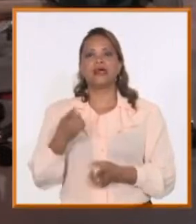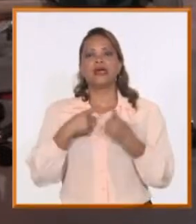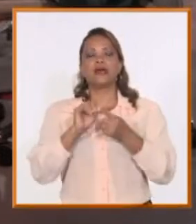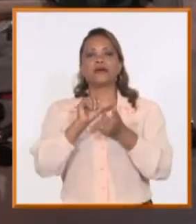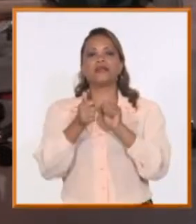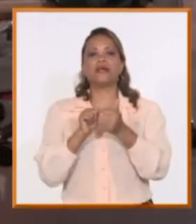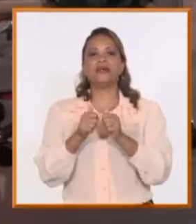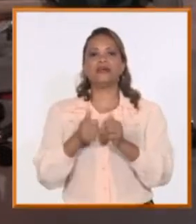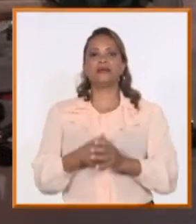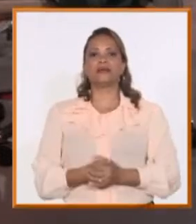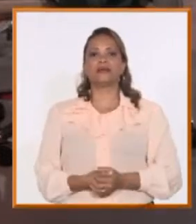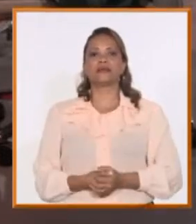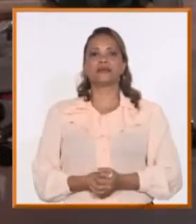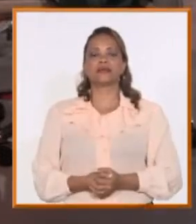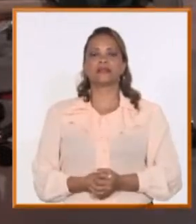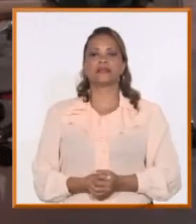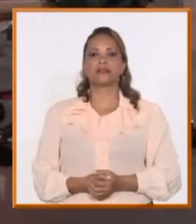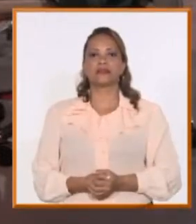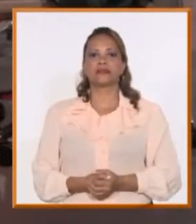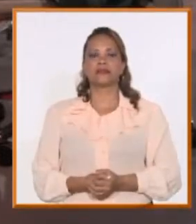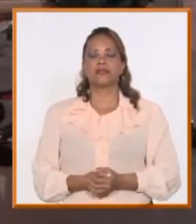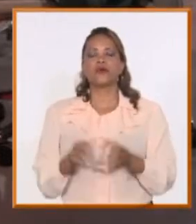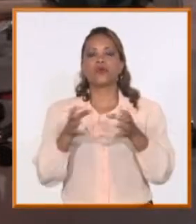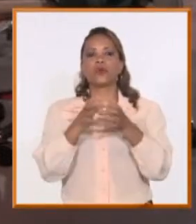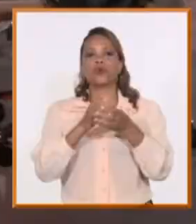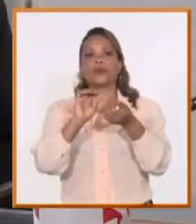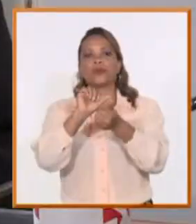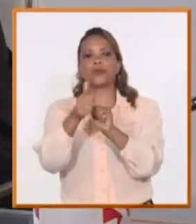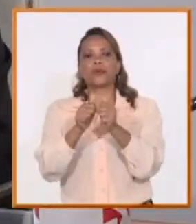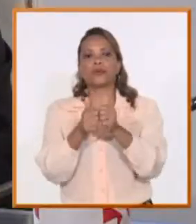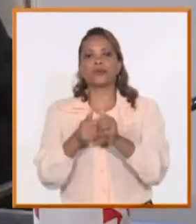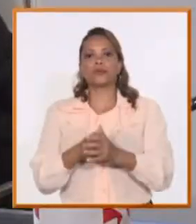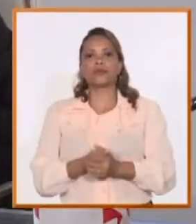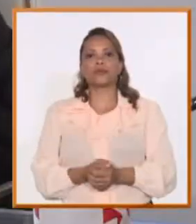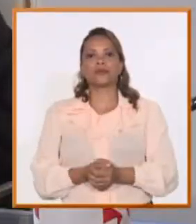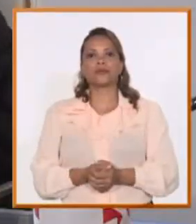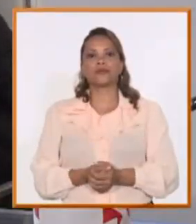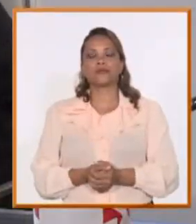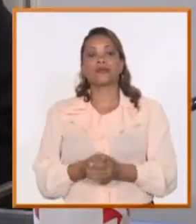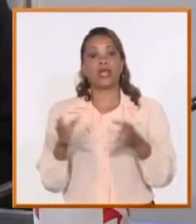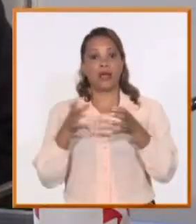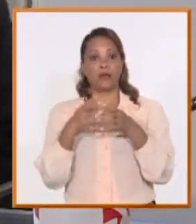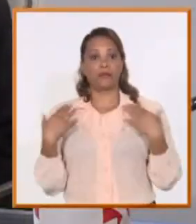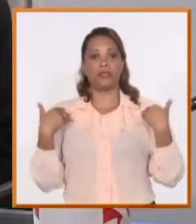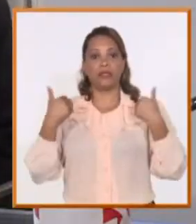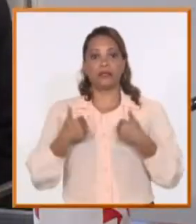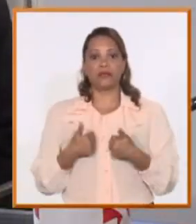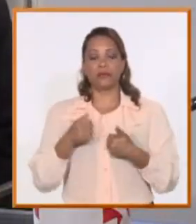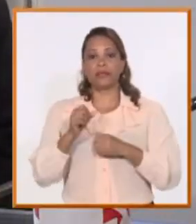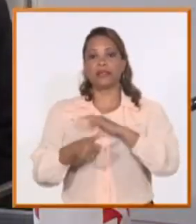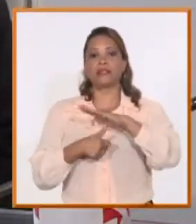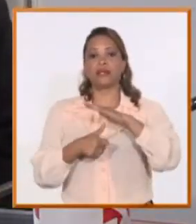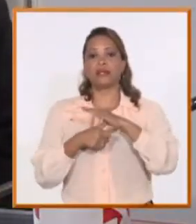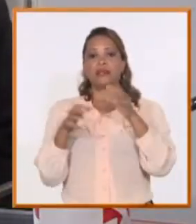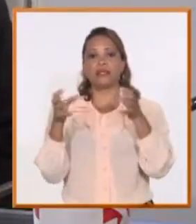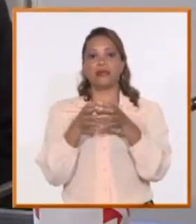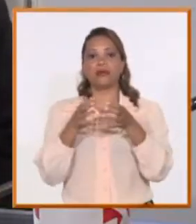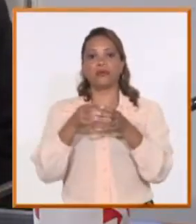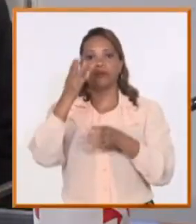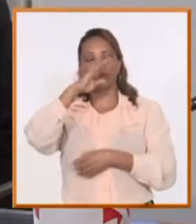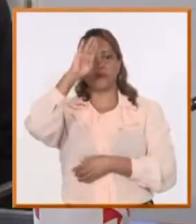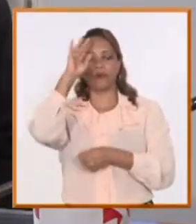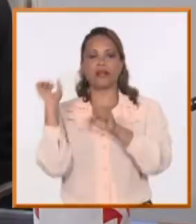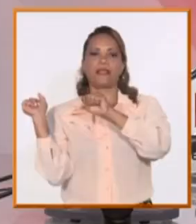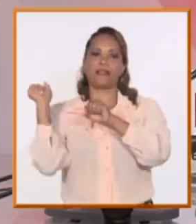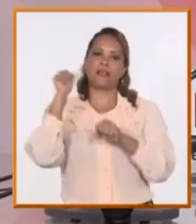deporte, en el combate por equipo. Con nosotros está Rafael Manso Reyes, el comisionado nacional y presidente de la Federación Cubana de